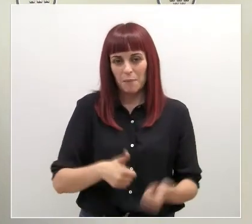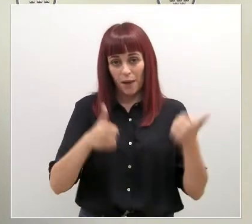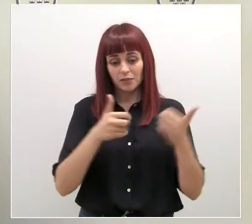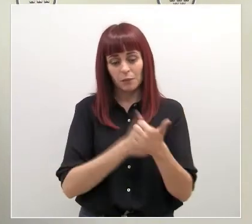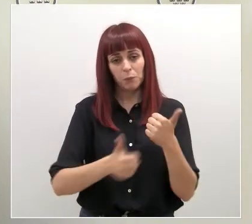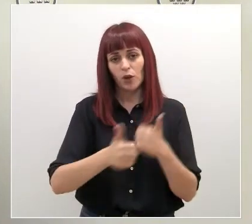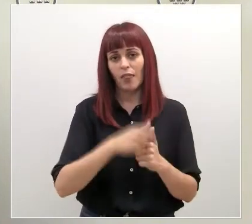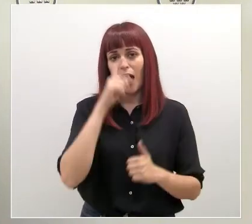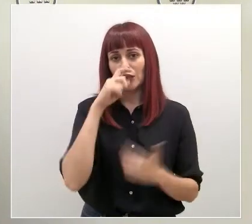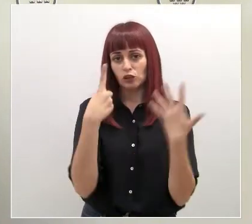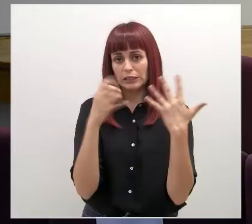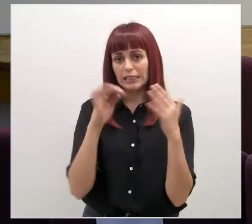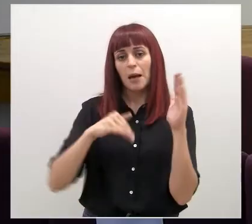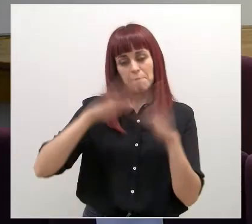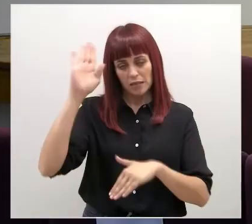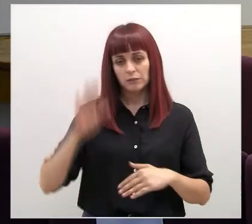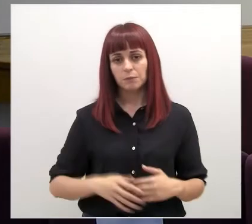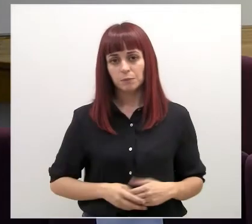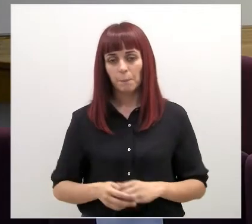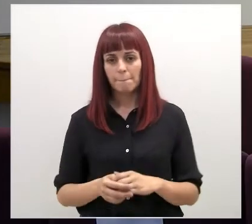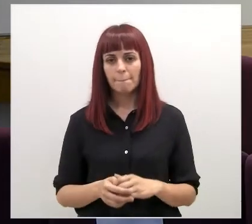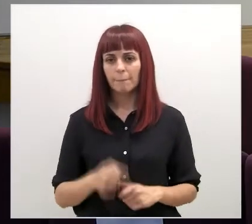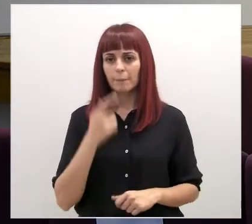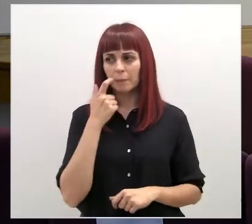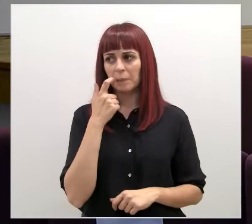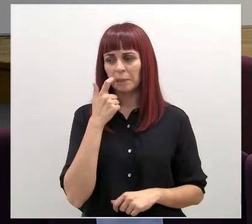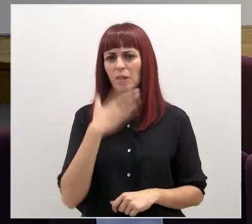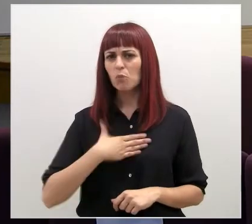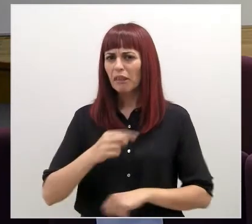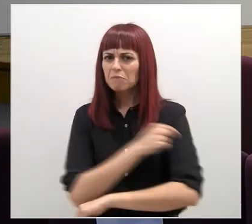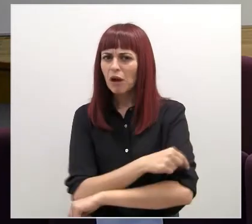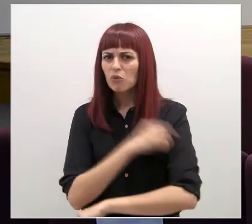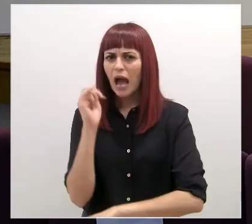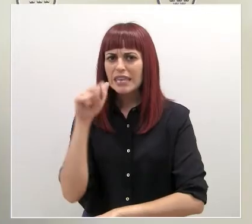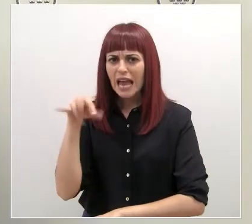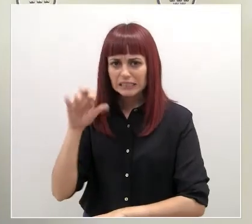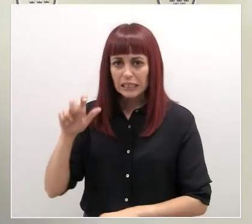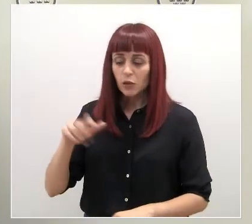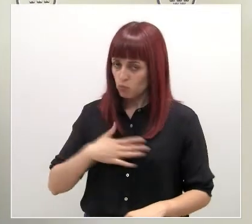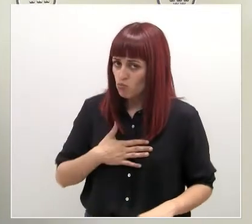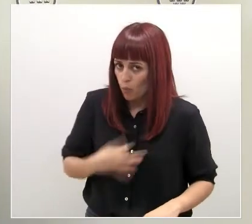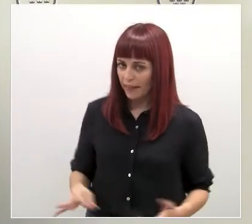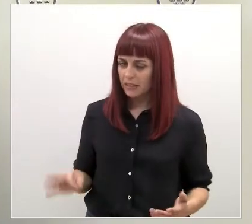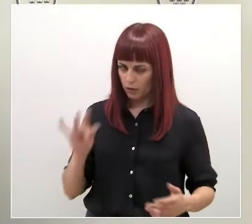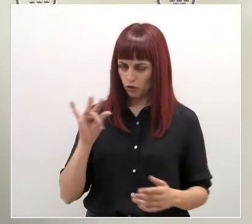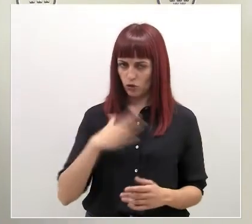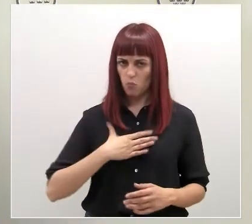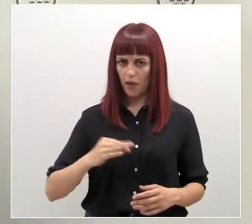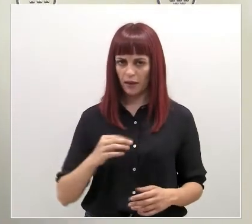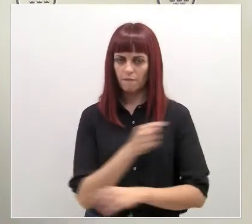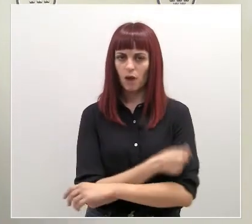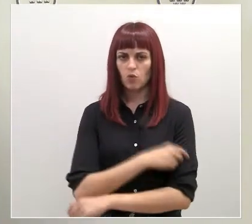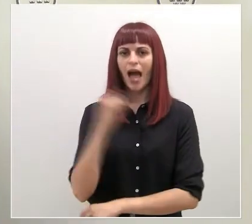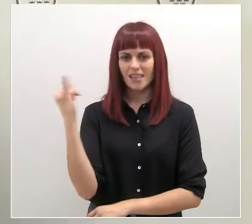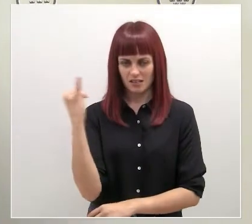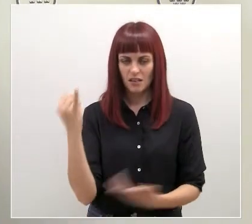encima de los 60 años. ¿Podrían ser candidatos a Janssen? Podrían ser, estas personas. Podrían ser, pero en